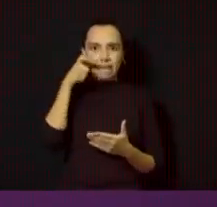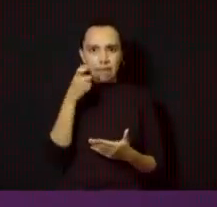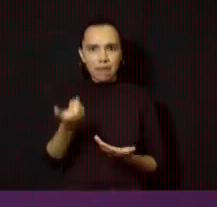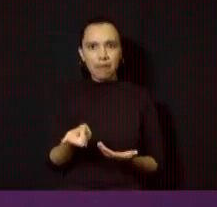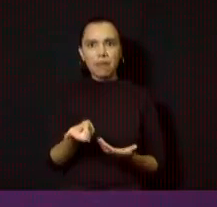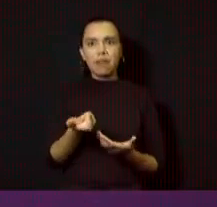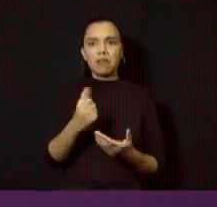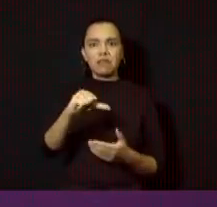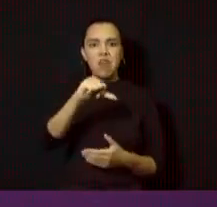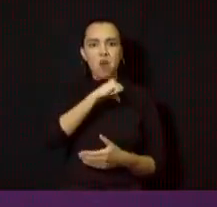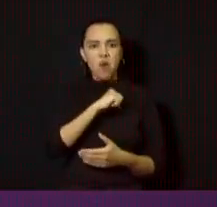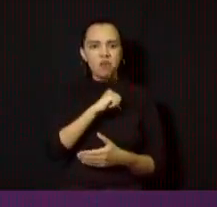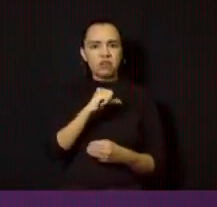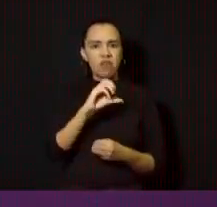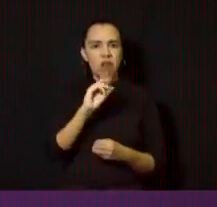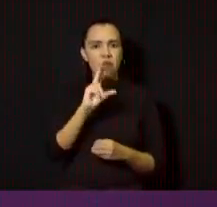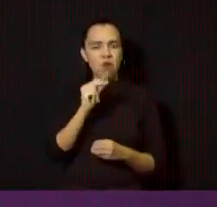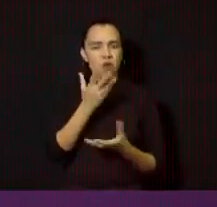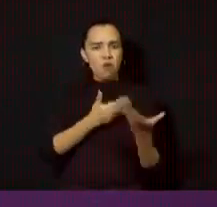sin compartir,